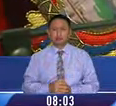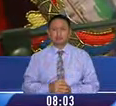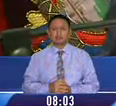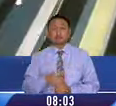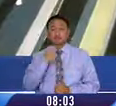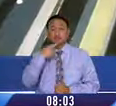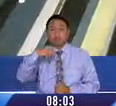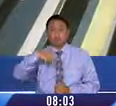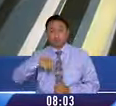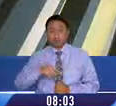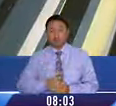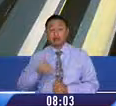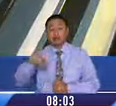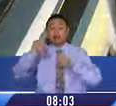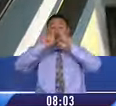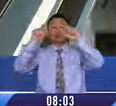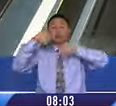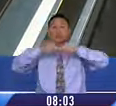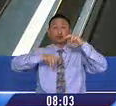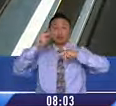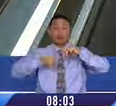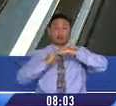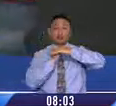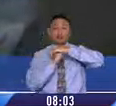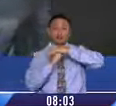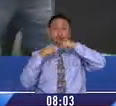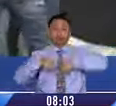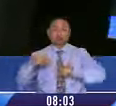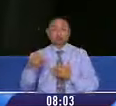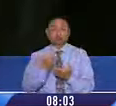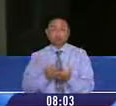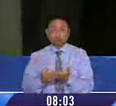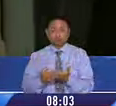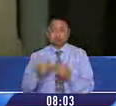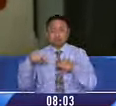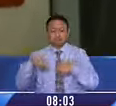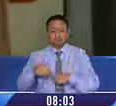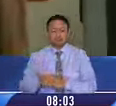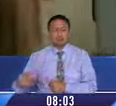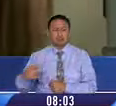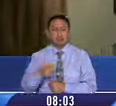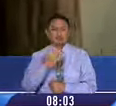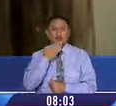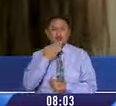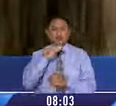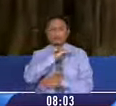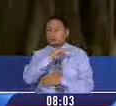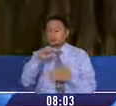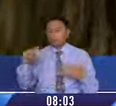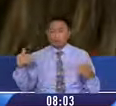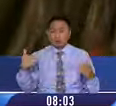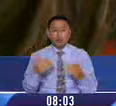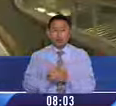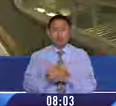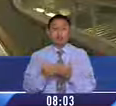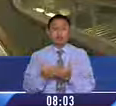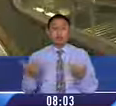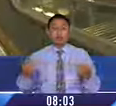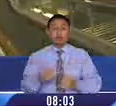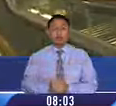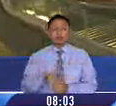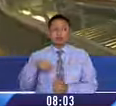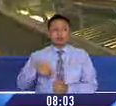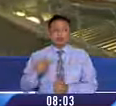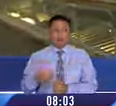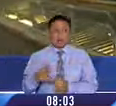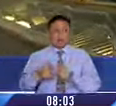a la constructora y operadora del metro a una sesión para conocer el estatus actual de una obra que ya